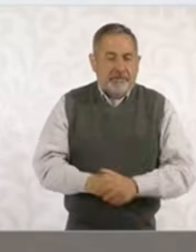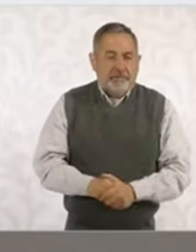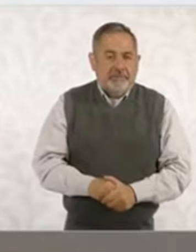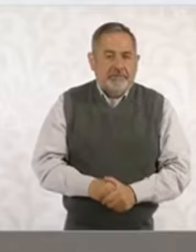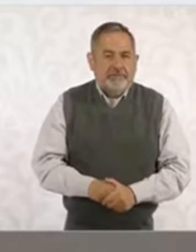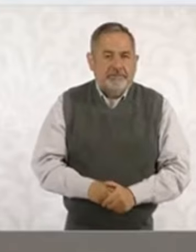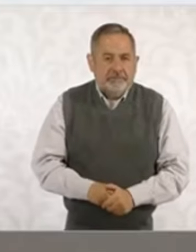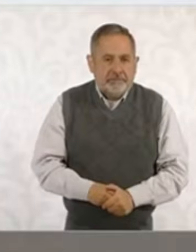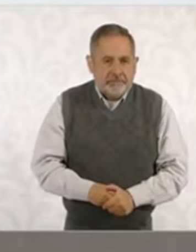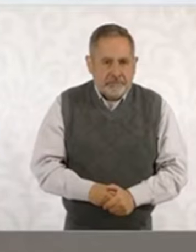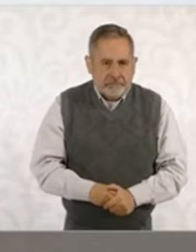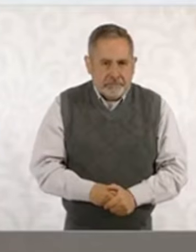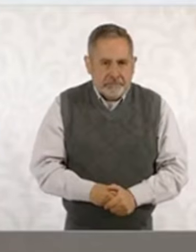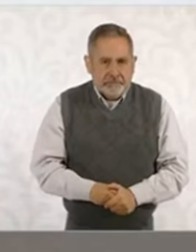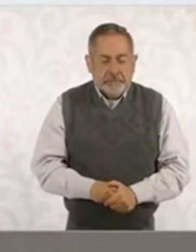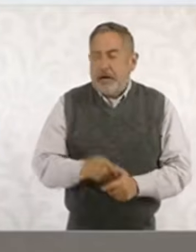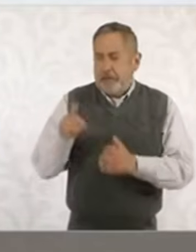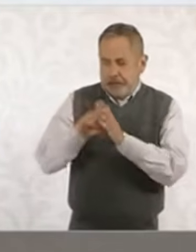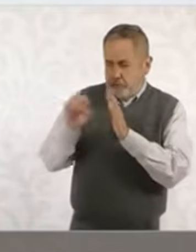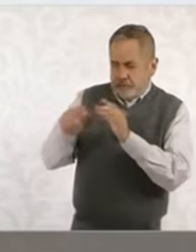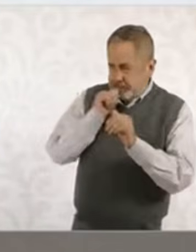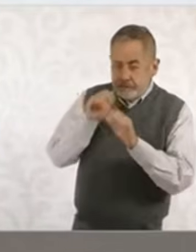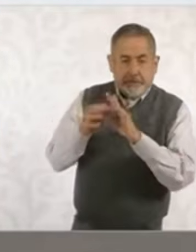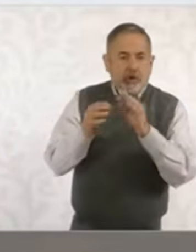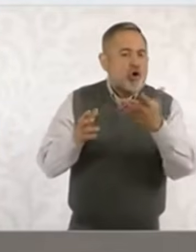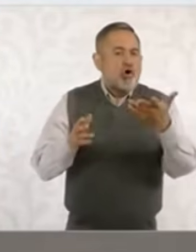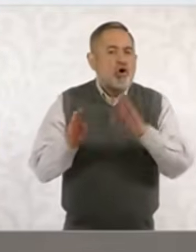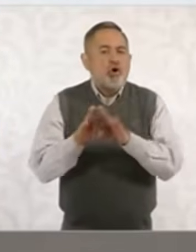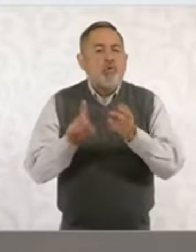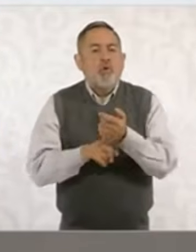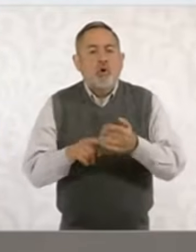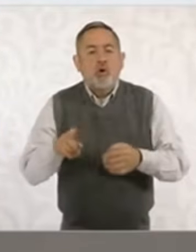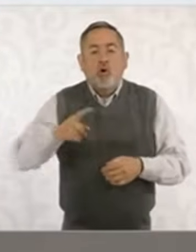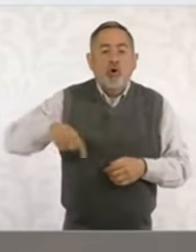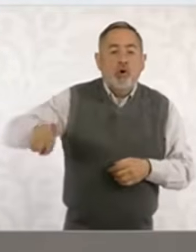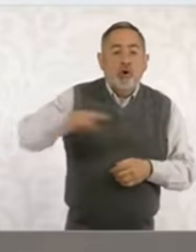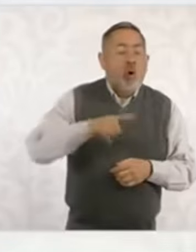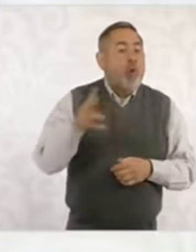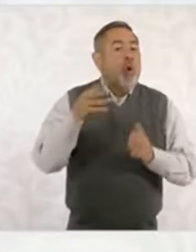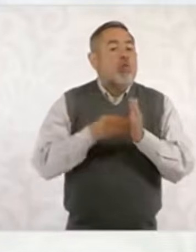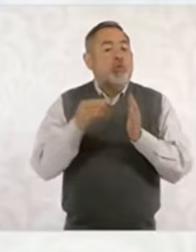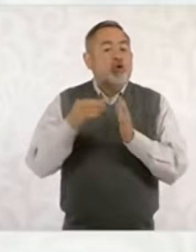Bueno, antes de ponerle los ejemplos, ¿cómo quedaron saneados estos